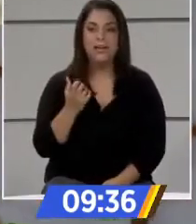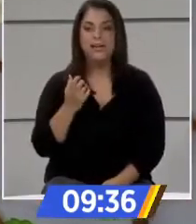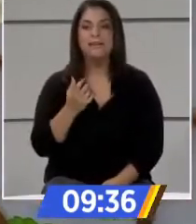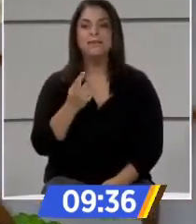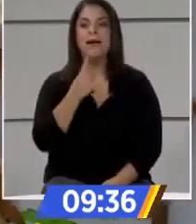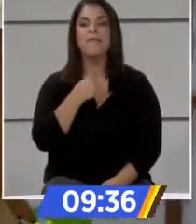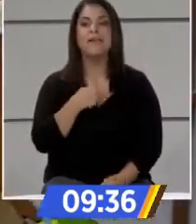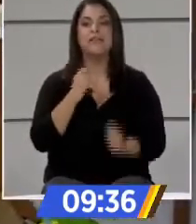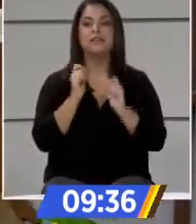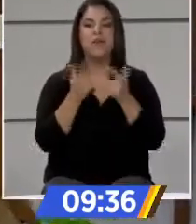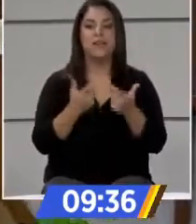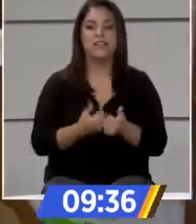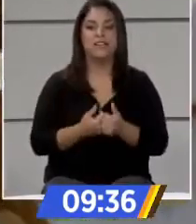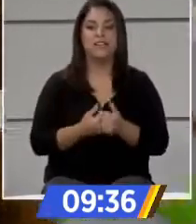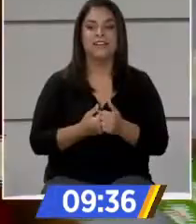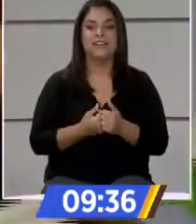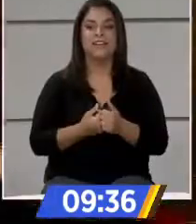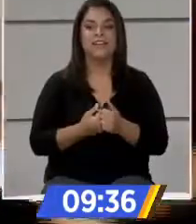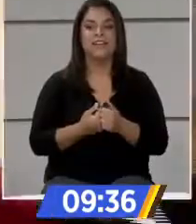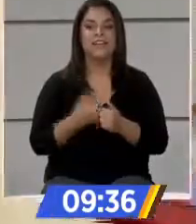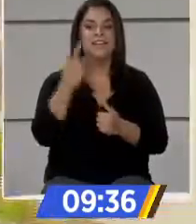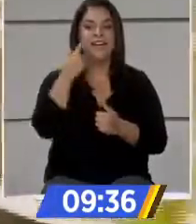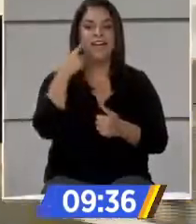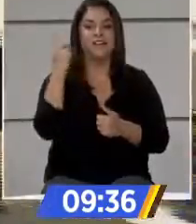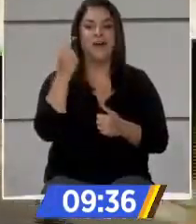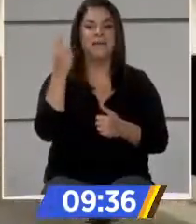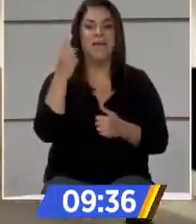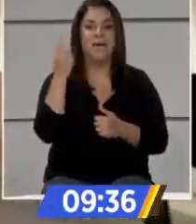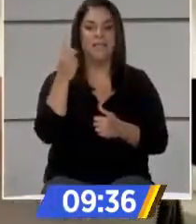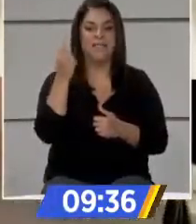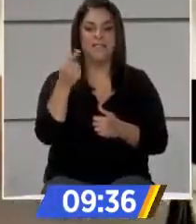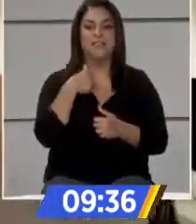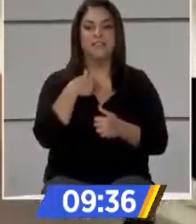suerte. Bueno, yo vaya, voy a hacer esto vaya, rápidamente.